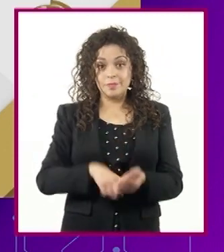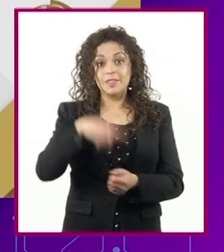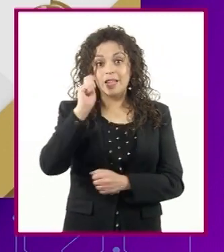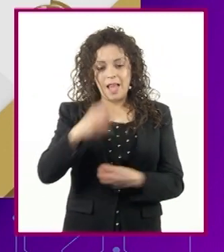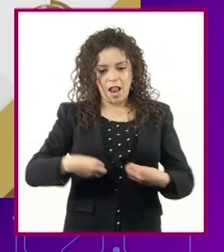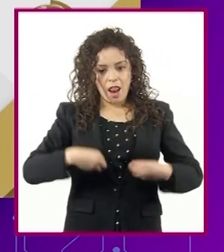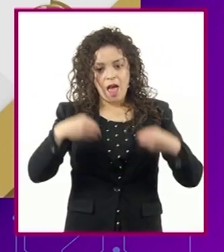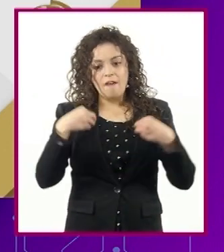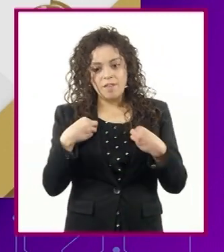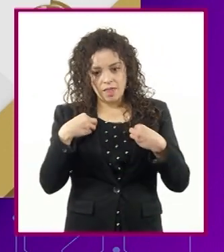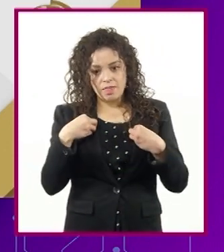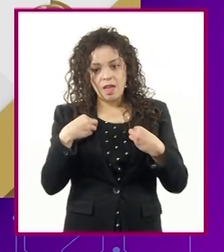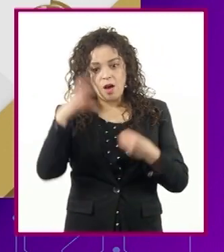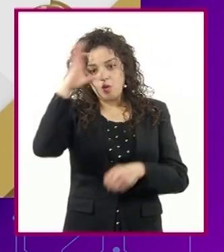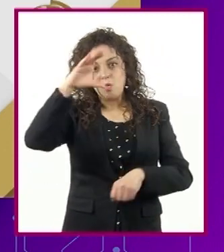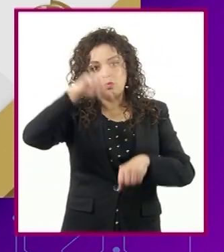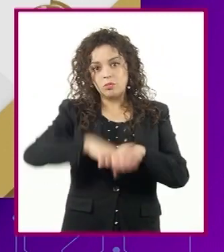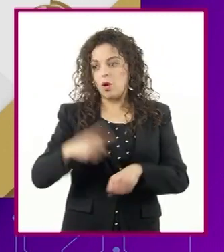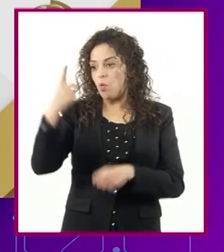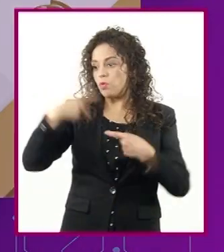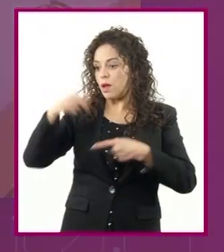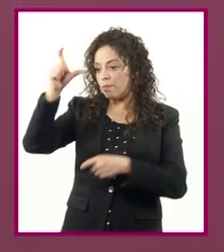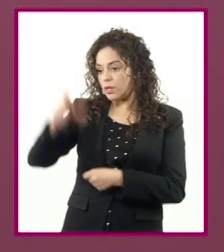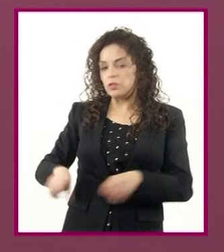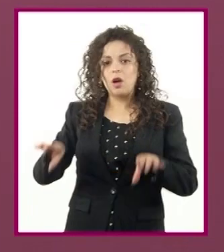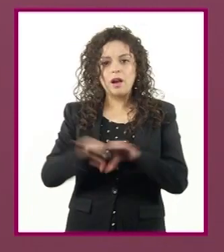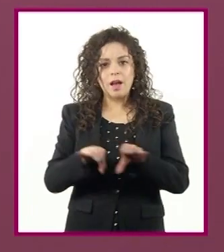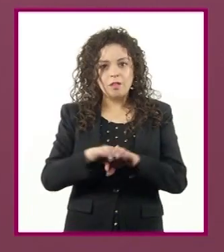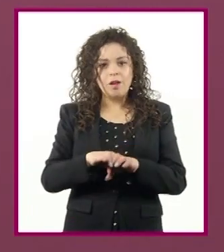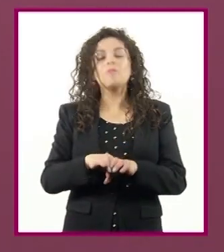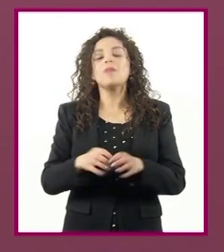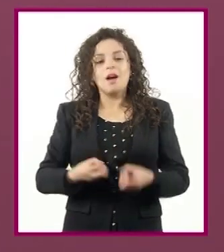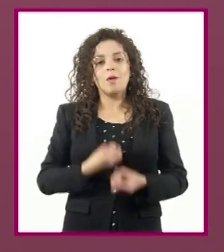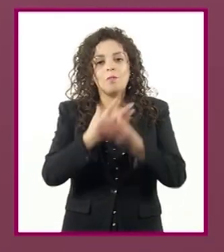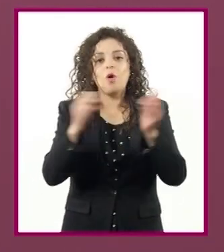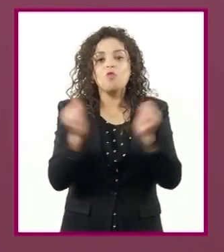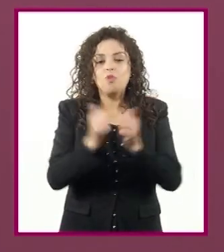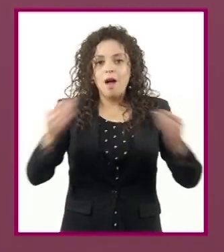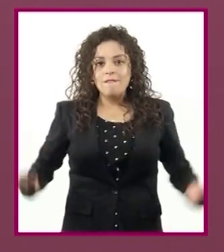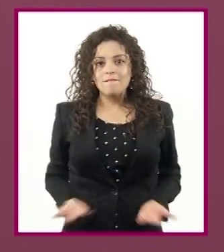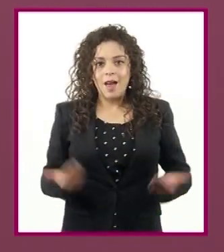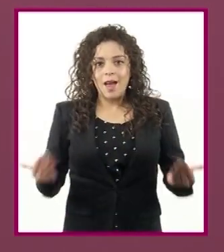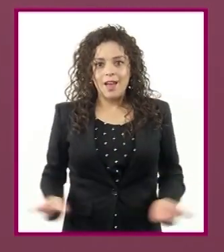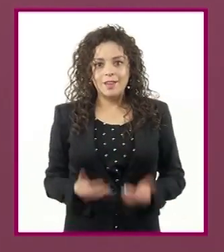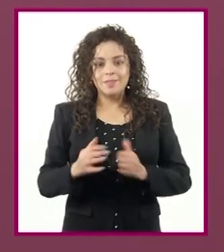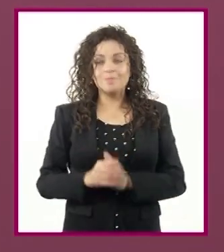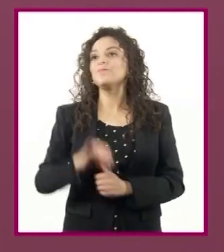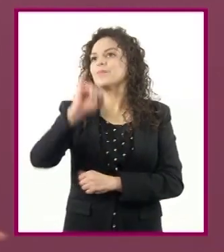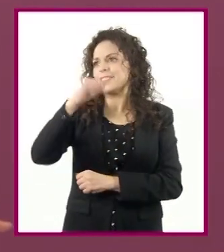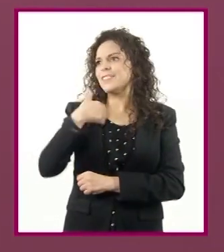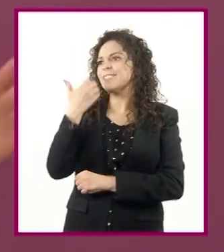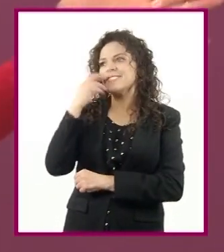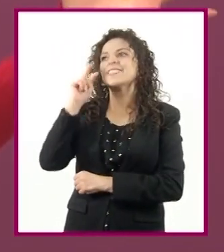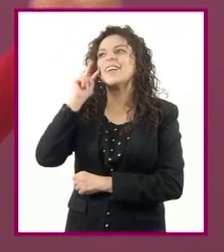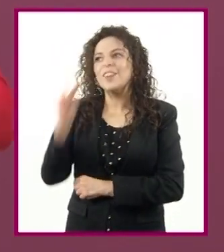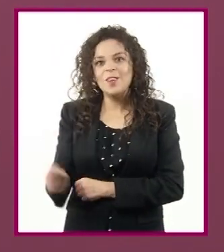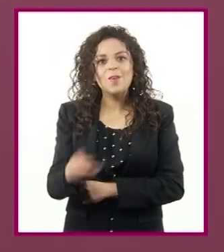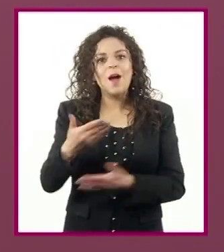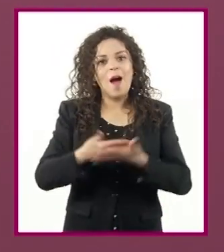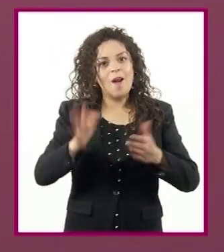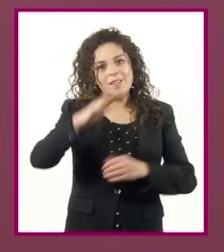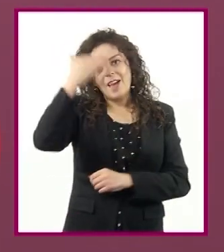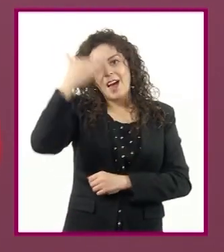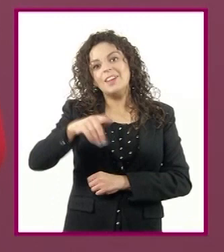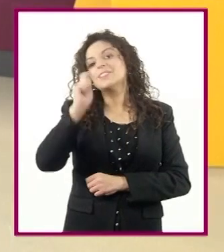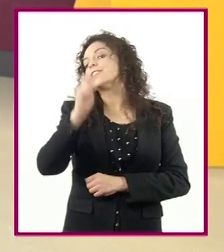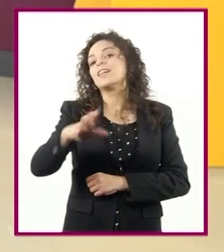raíces culturales de una persona a través del baile. Definitivamente la quiero ver, ahora que ya sé más sobre la diversidad